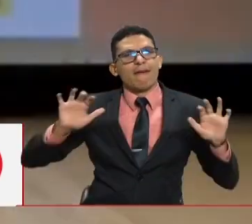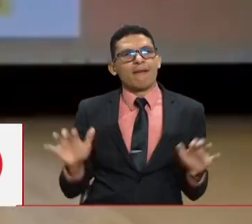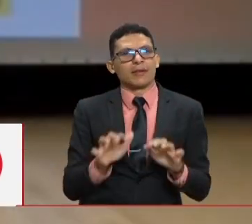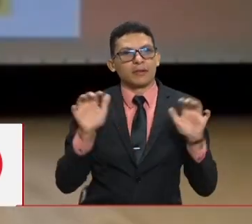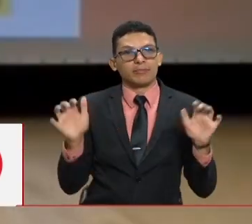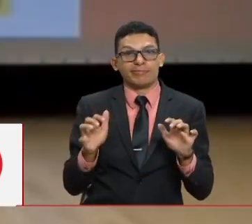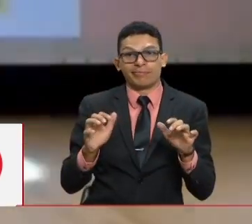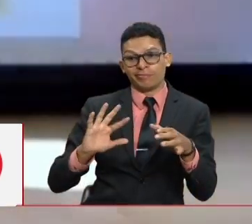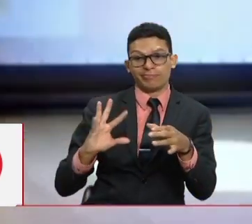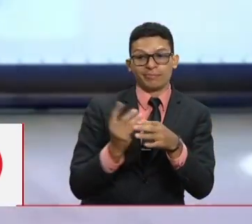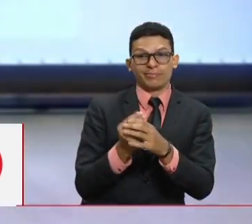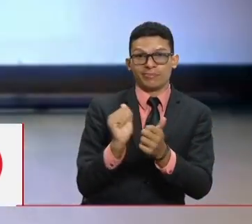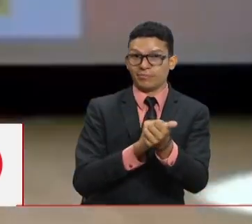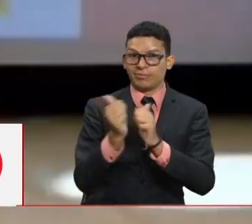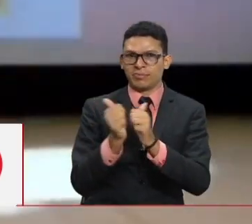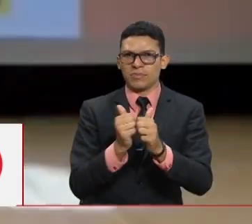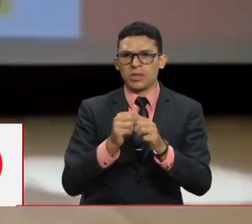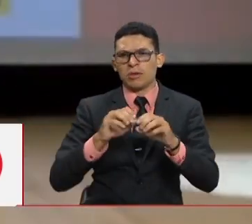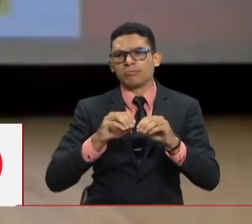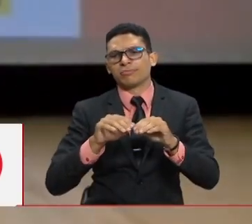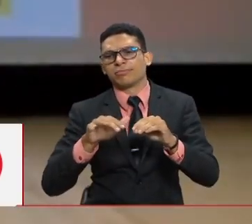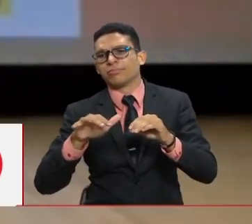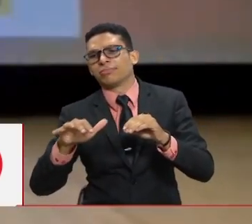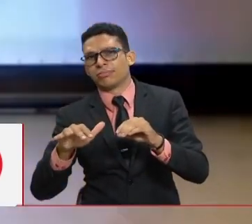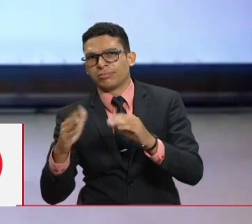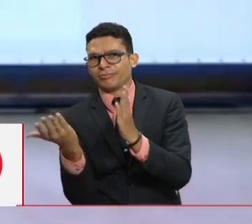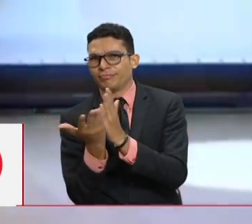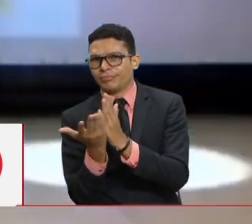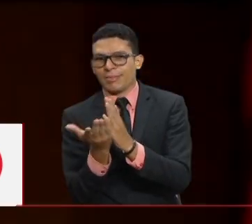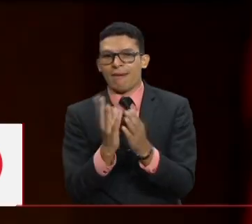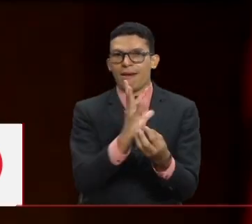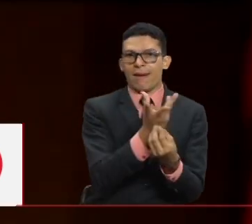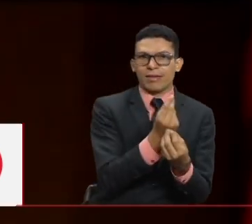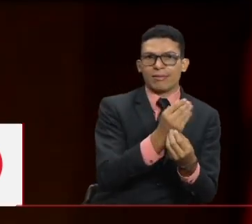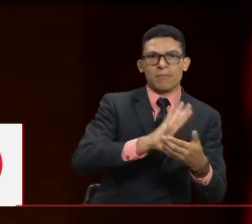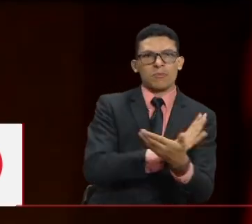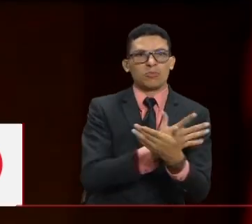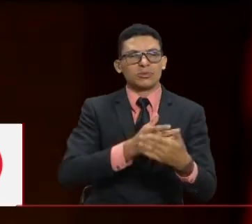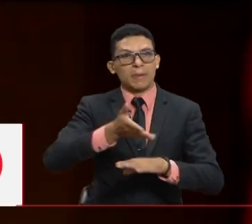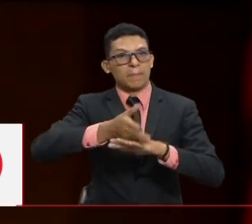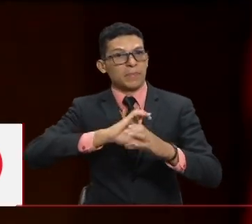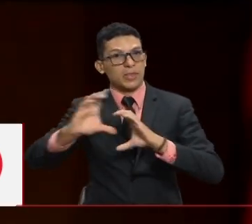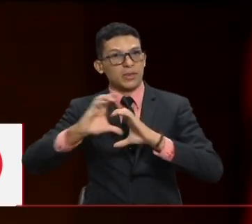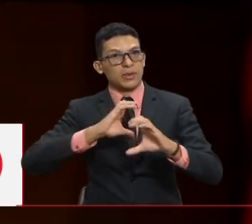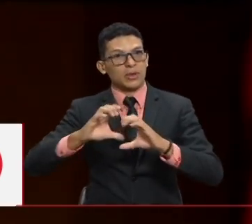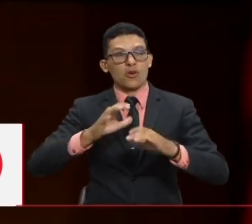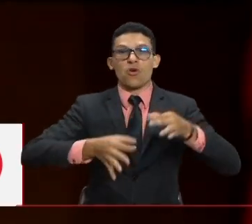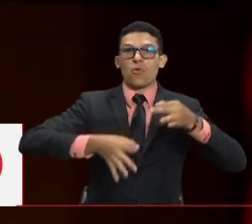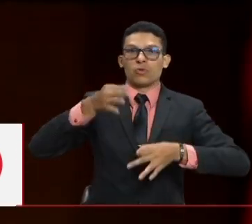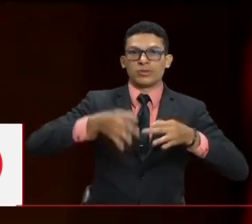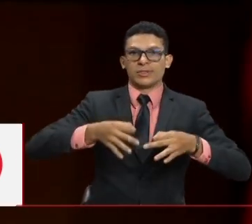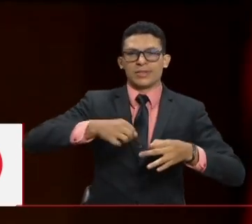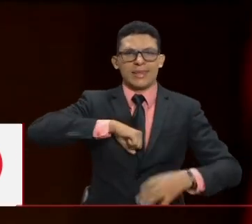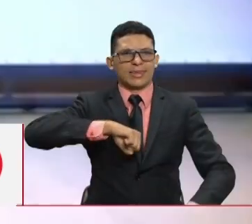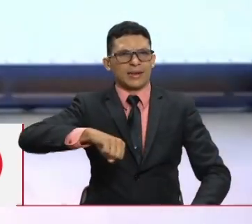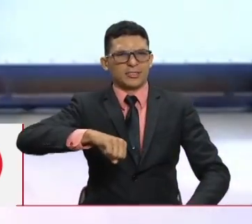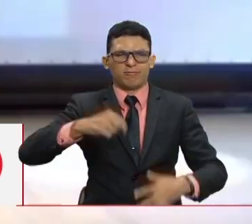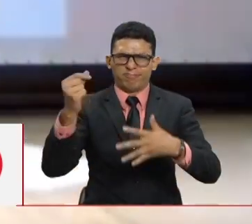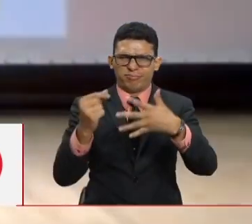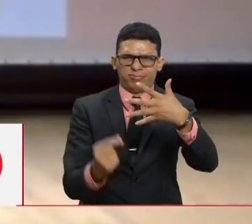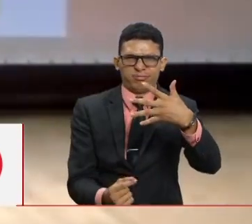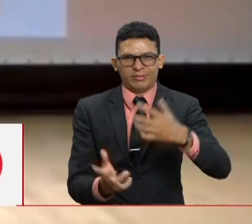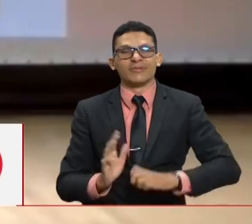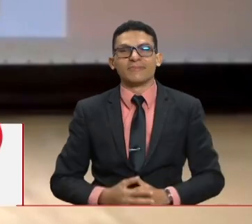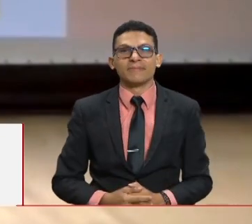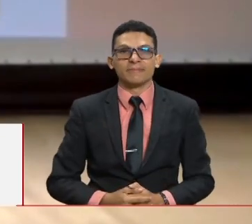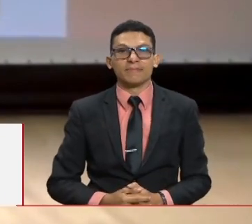bien incluyen el deporte, se extienden a la academia, el arte, la música, los medios de comunicación, la justicia y el derecho, entre otras. Una